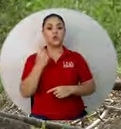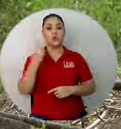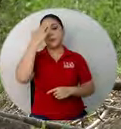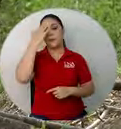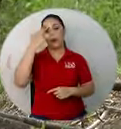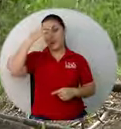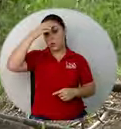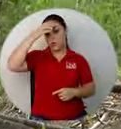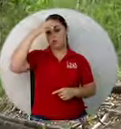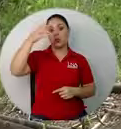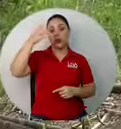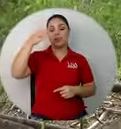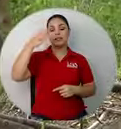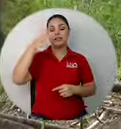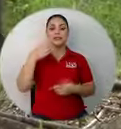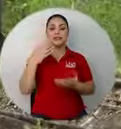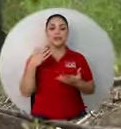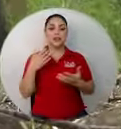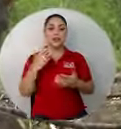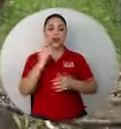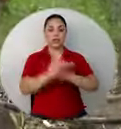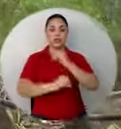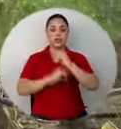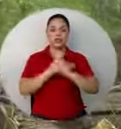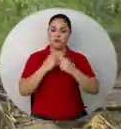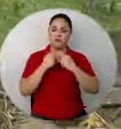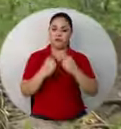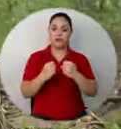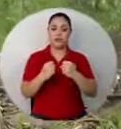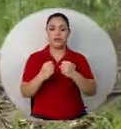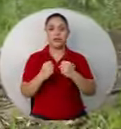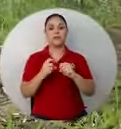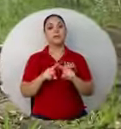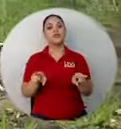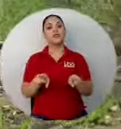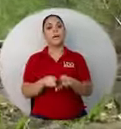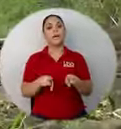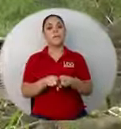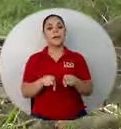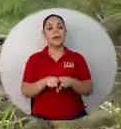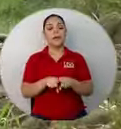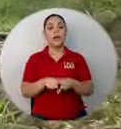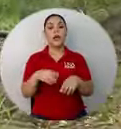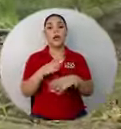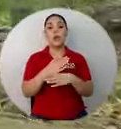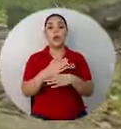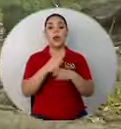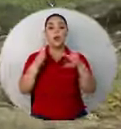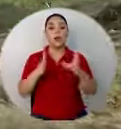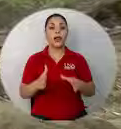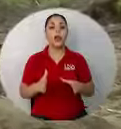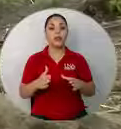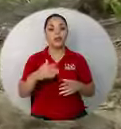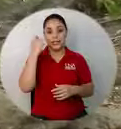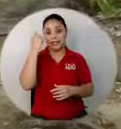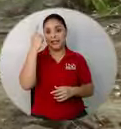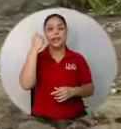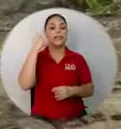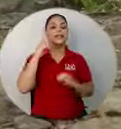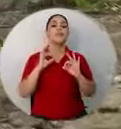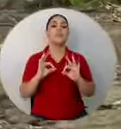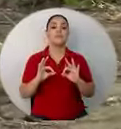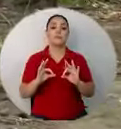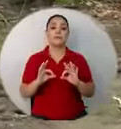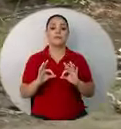culturas organizacionales sólidas, muy bien definidas, y que sobre todo los colaboradores entienden muy bien. ¿Y por qué lo entienden,